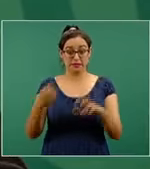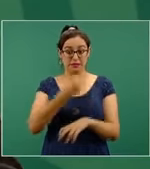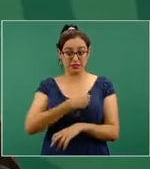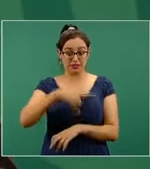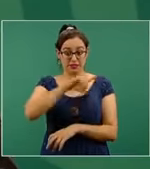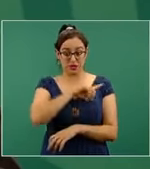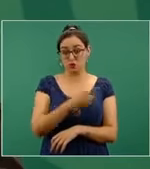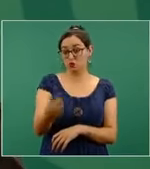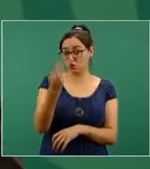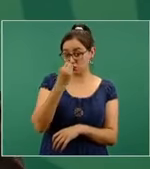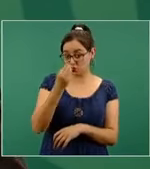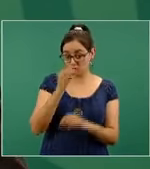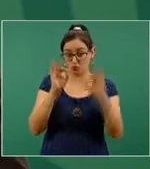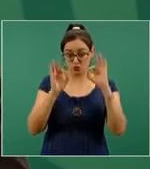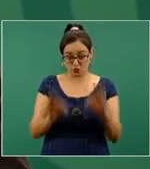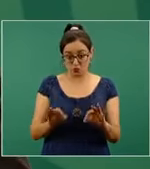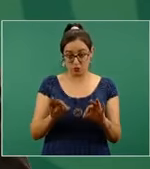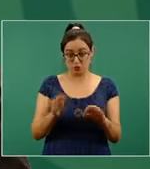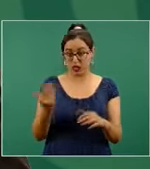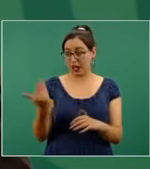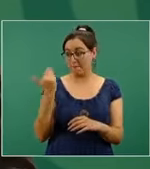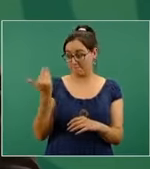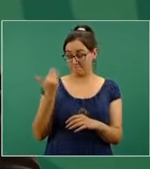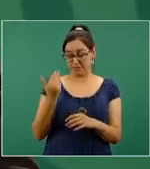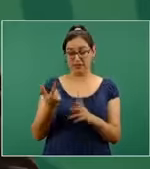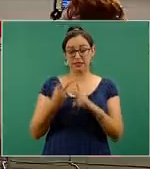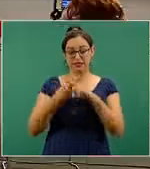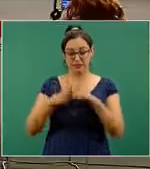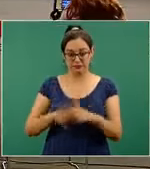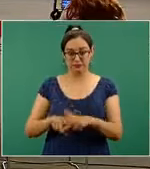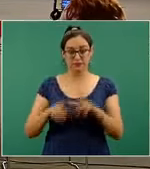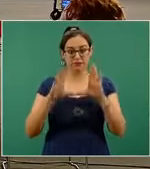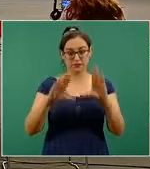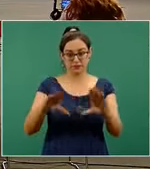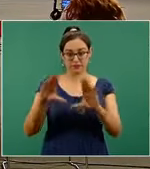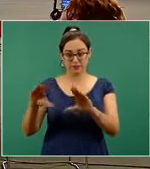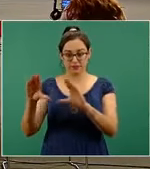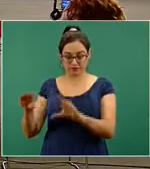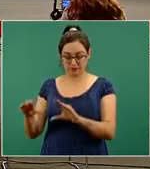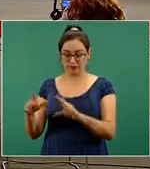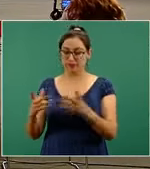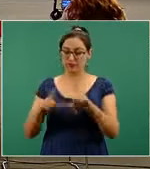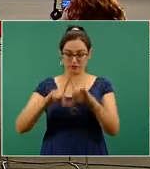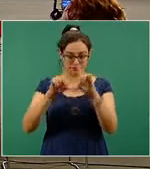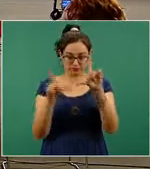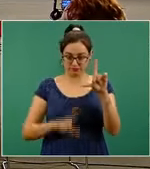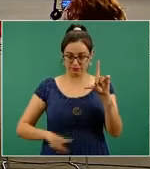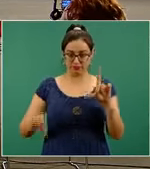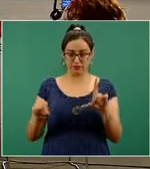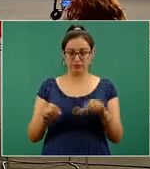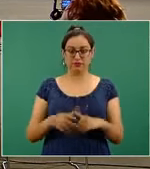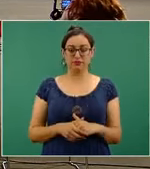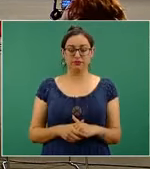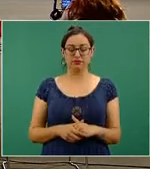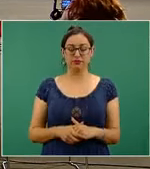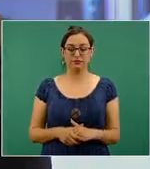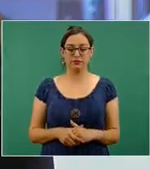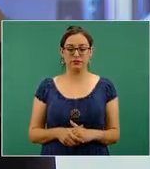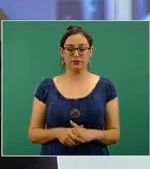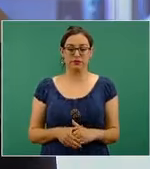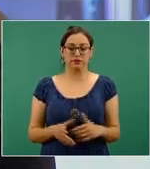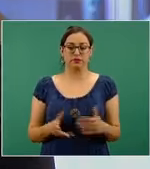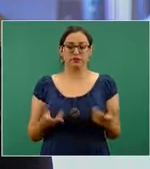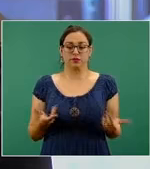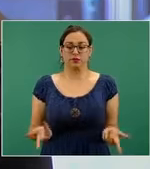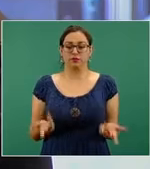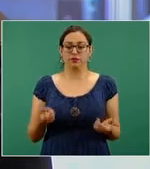nuevos currículos de la Secretaría de Educación y obviamente de los programas escolares en todo México. Obviamente esta es una